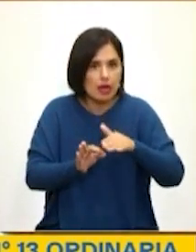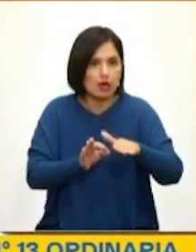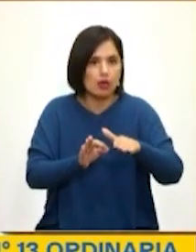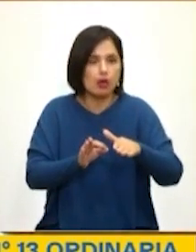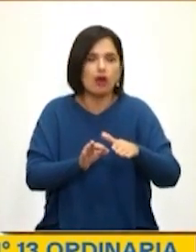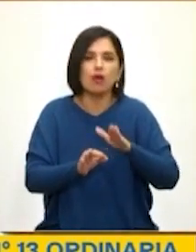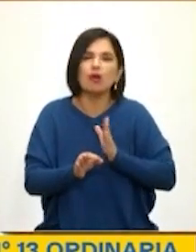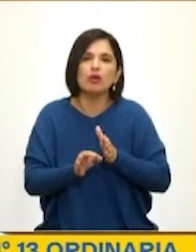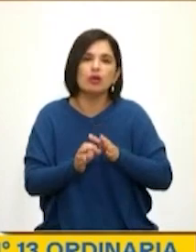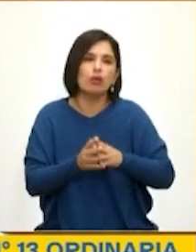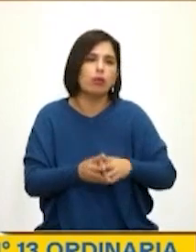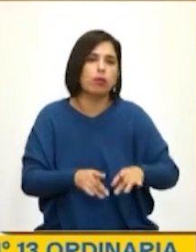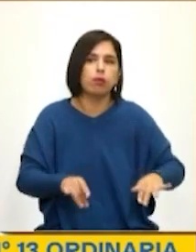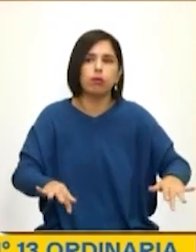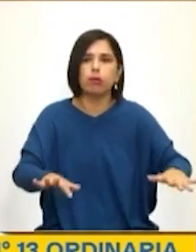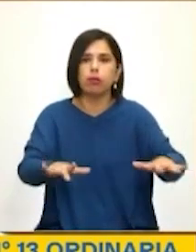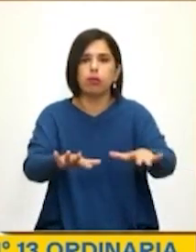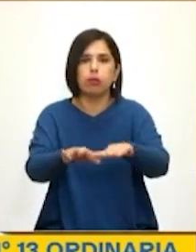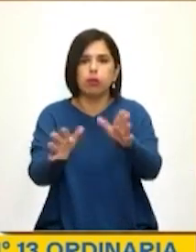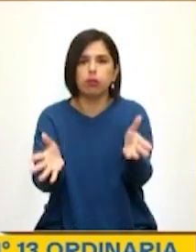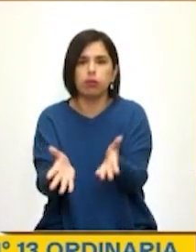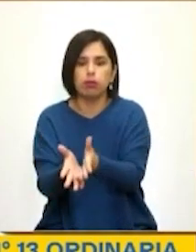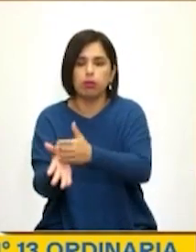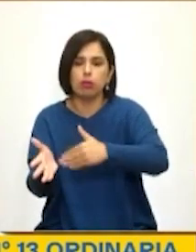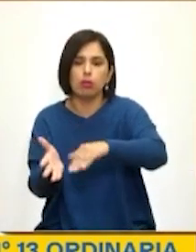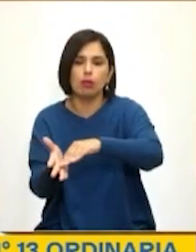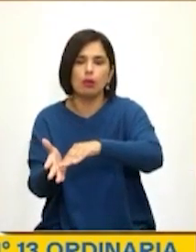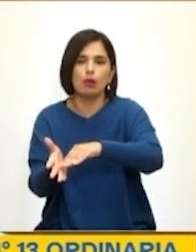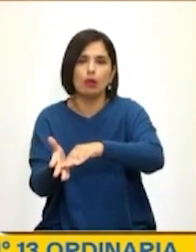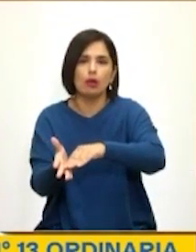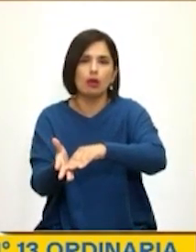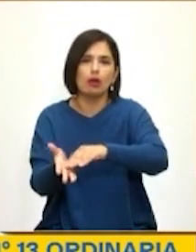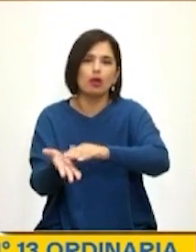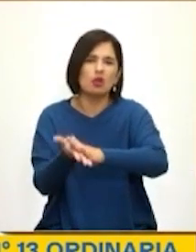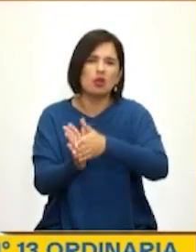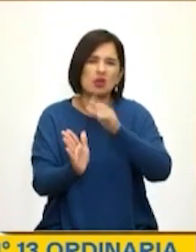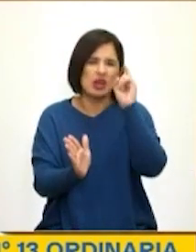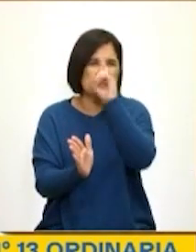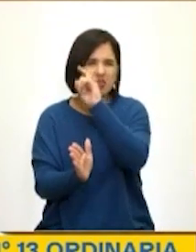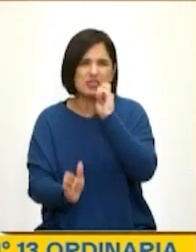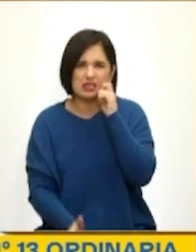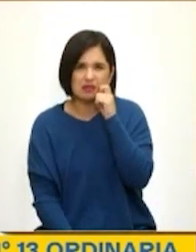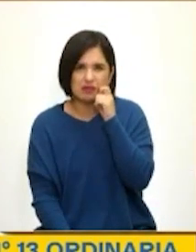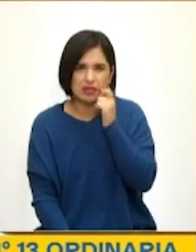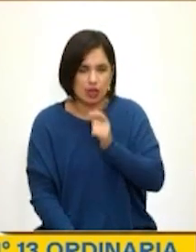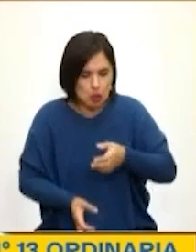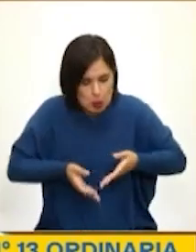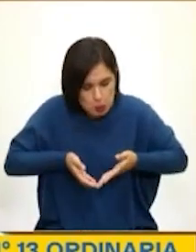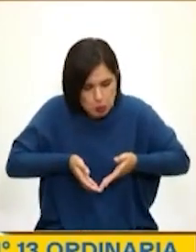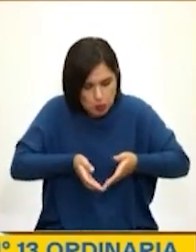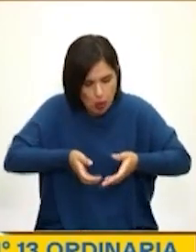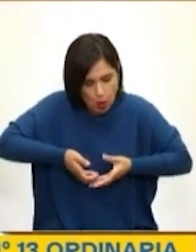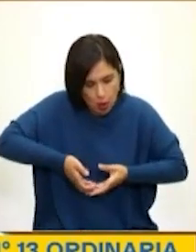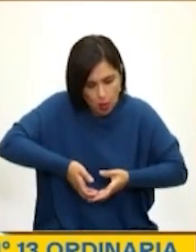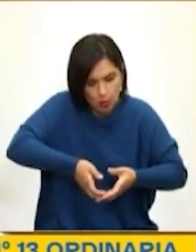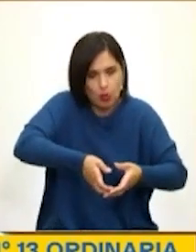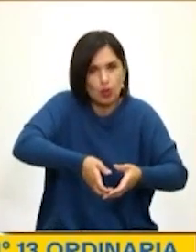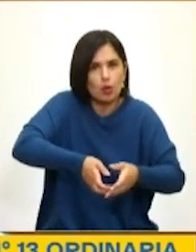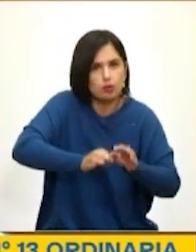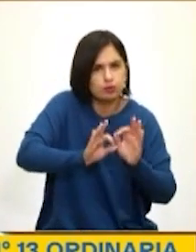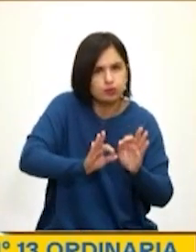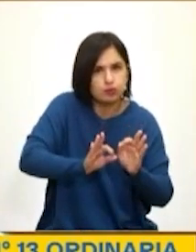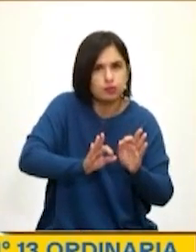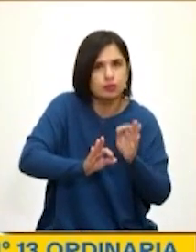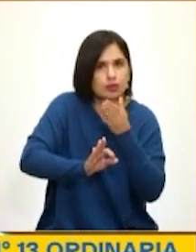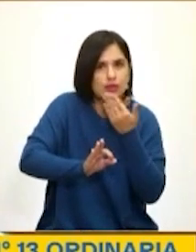escurriendo sobre simples zanjas hechas sobre el terreno con todas las dificultades que eso tiene y esto hace urgencia realizar estas obras